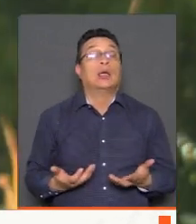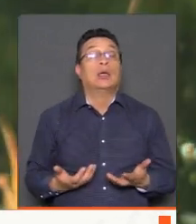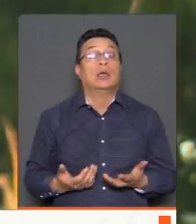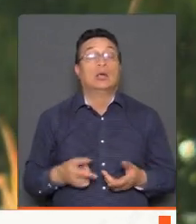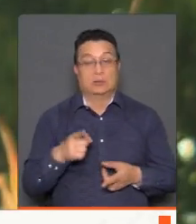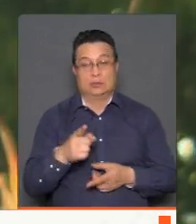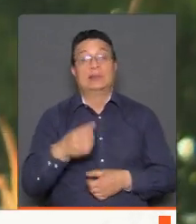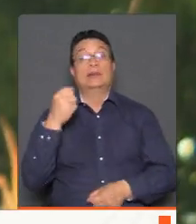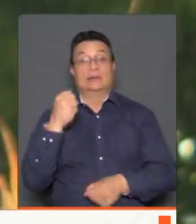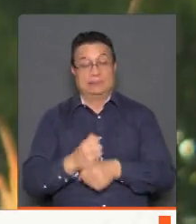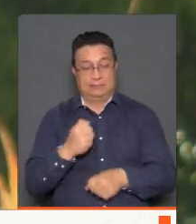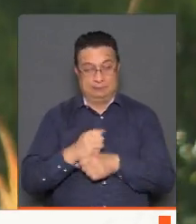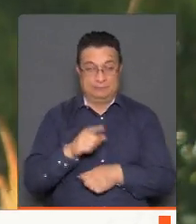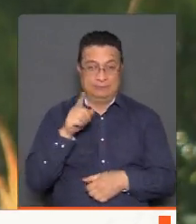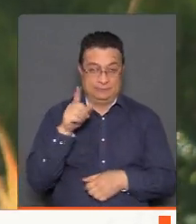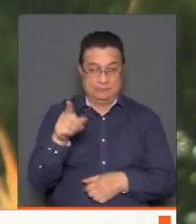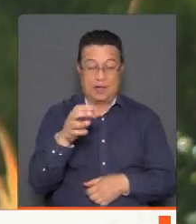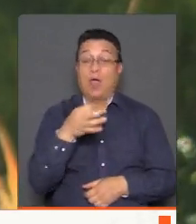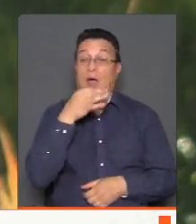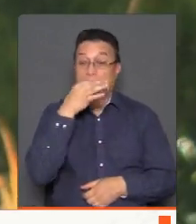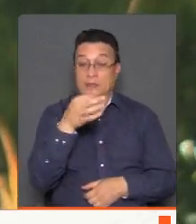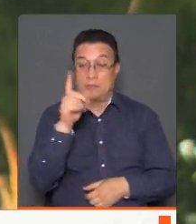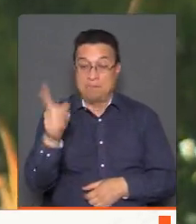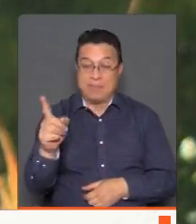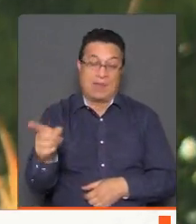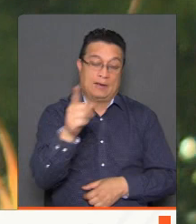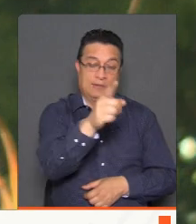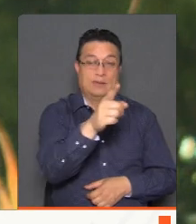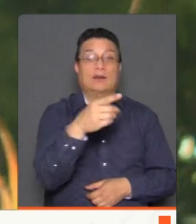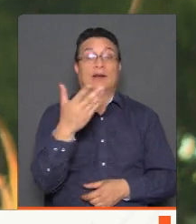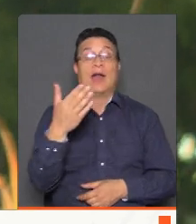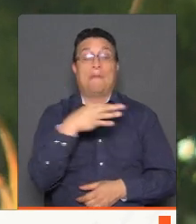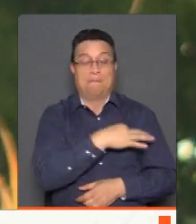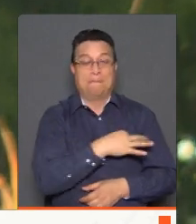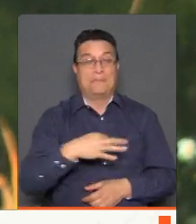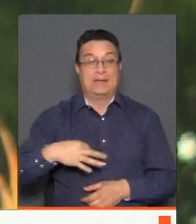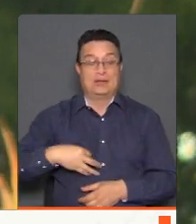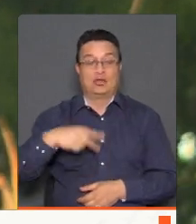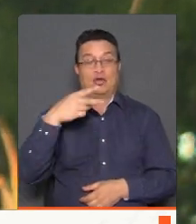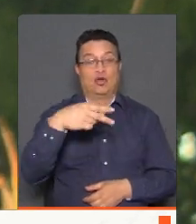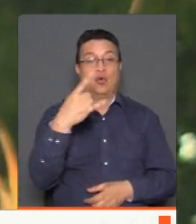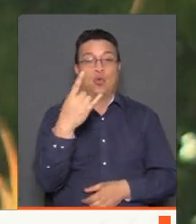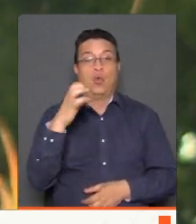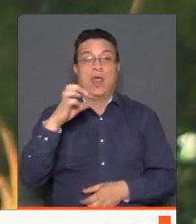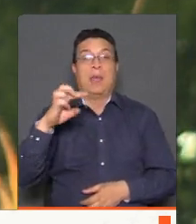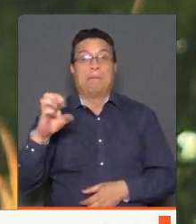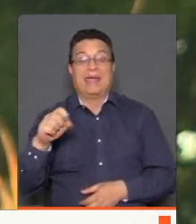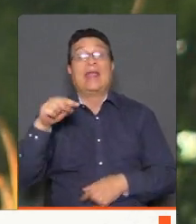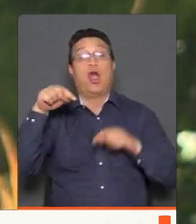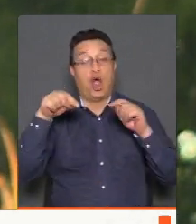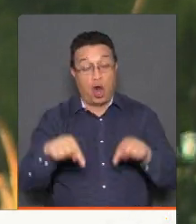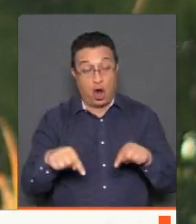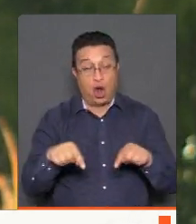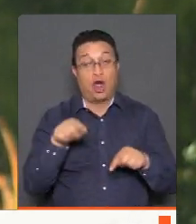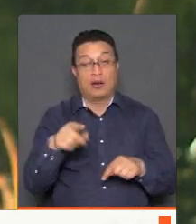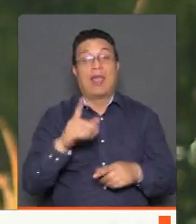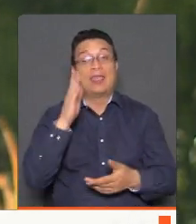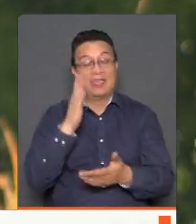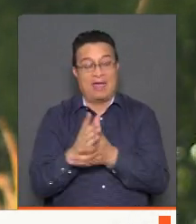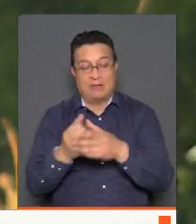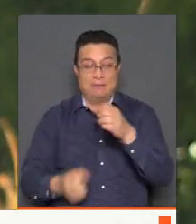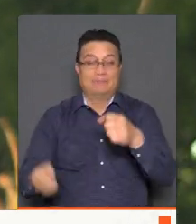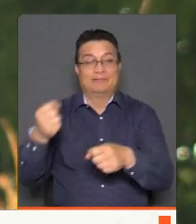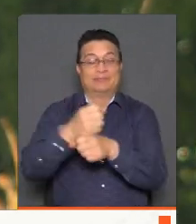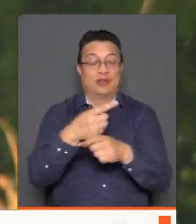tarea que encomendó al entonces ministro Claudio Huepe y que debería hoy día tomar la posta